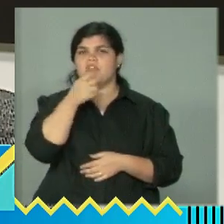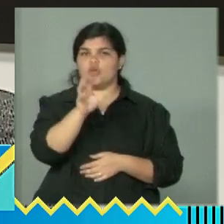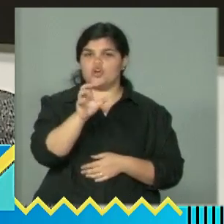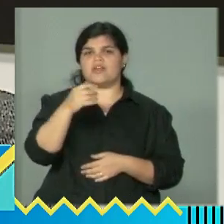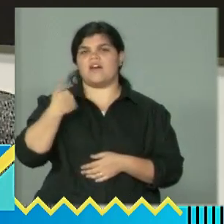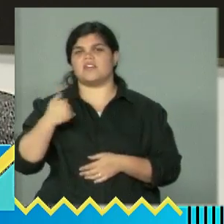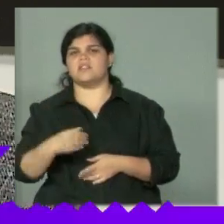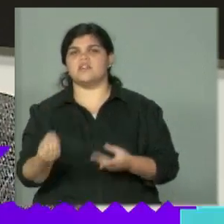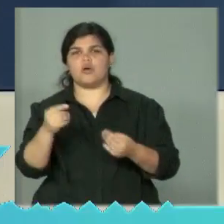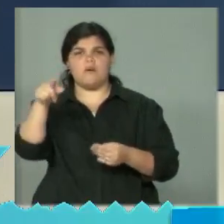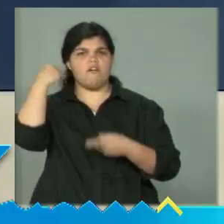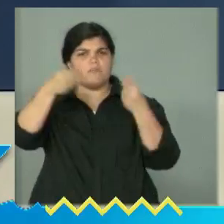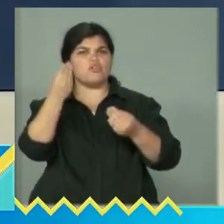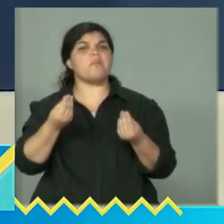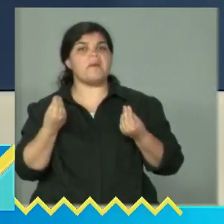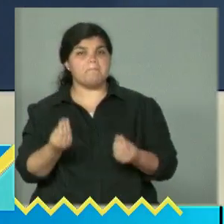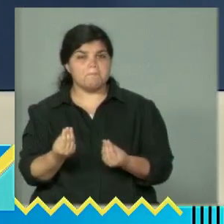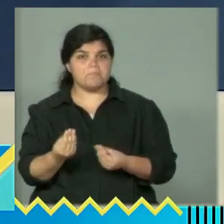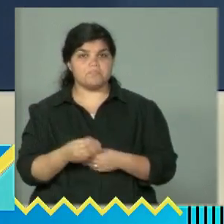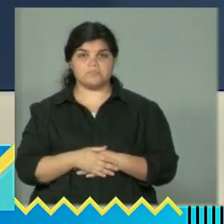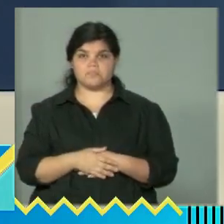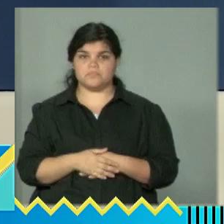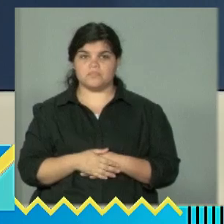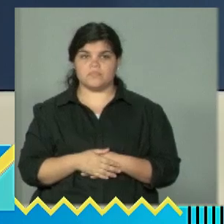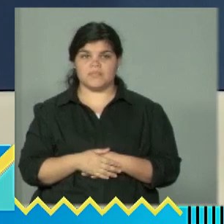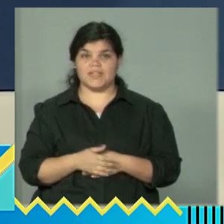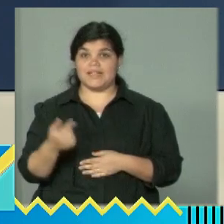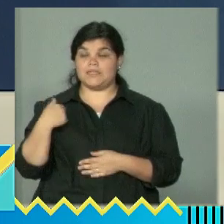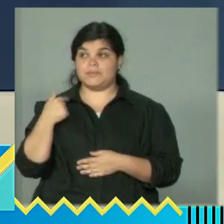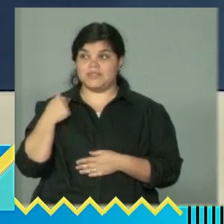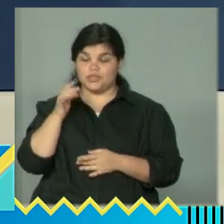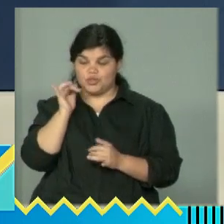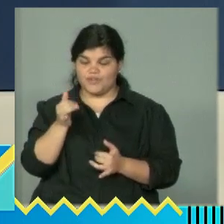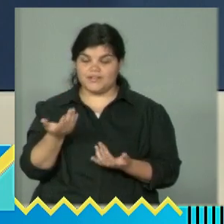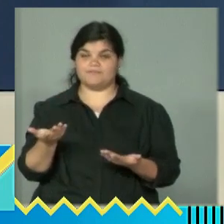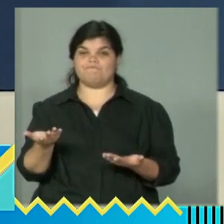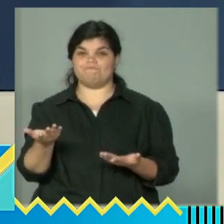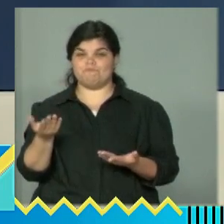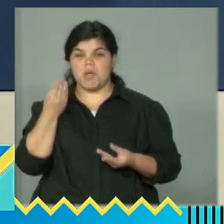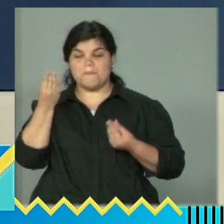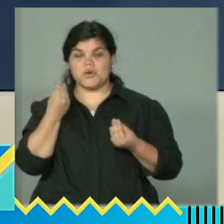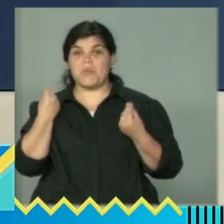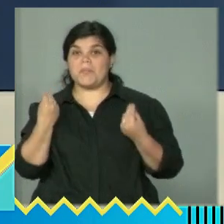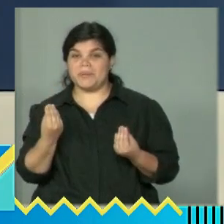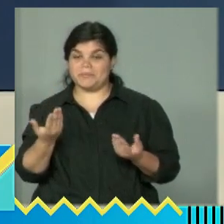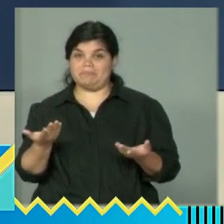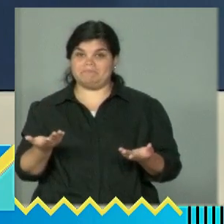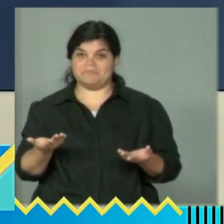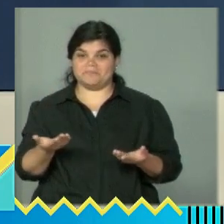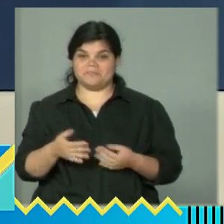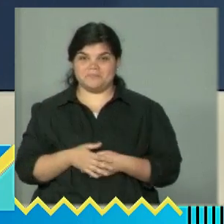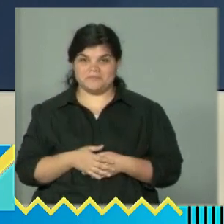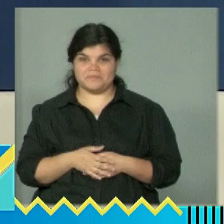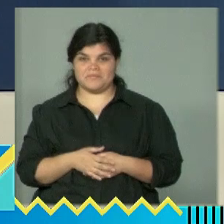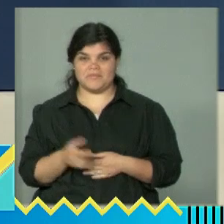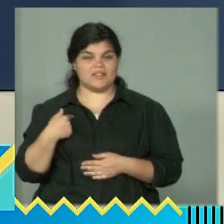¿qué es lo que te preocupa? A mí, como joven, ¿qué me preocupa? Yo veo hoy en día que mucho